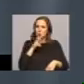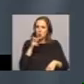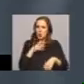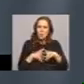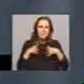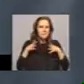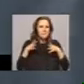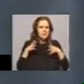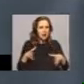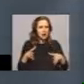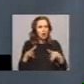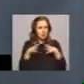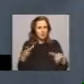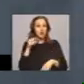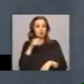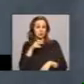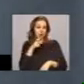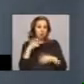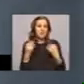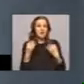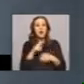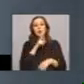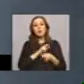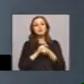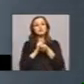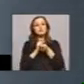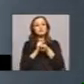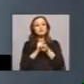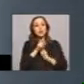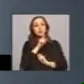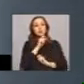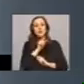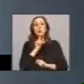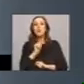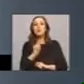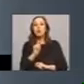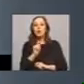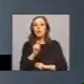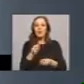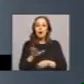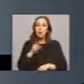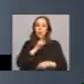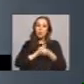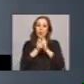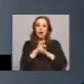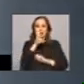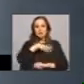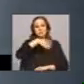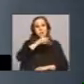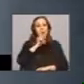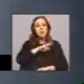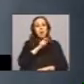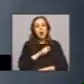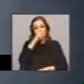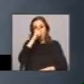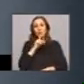conseguía aumentar el terror. Por aquí podías cambiarle el apellido al niño siempre y cuando no encontraras a los padres o no recordara el nombre